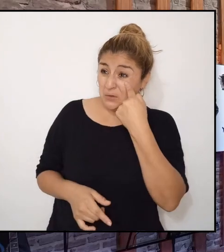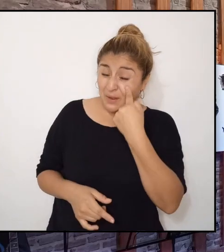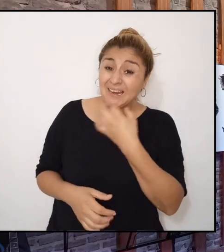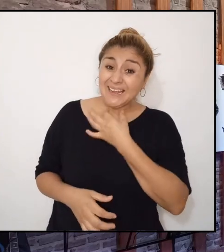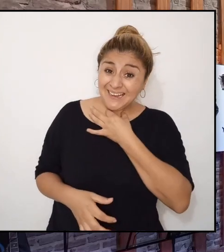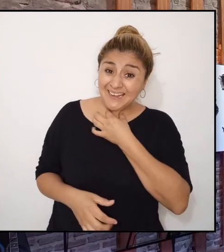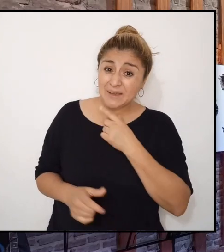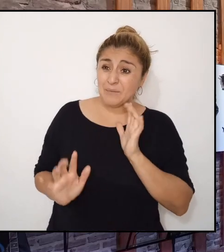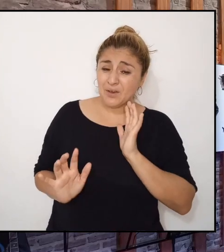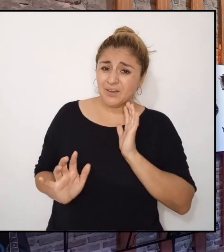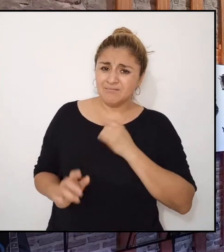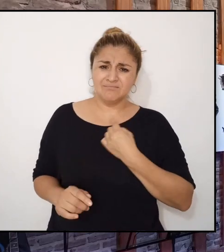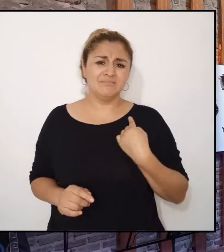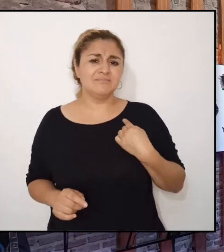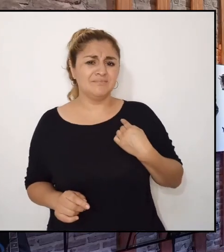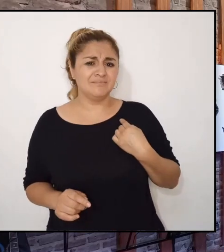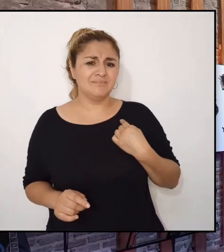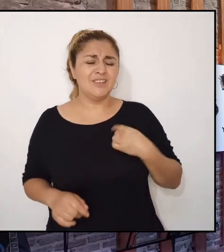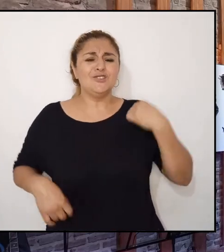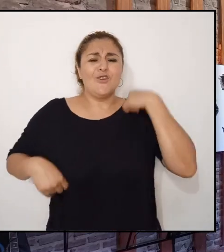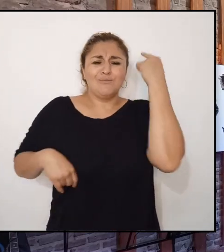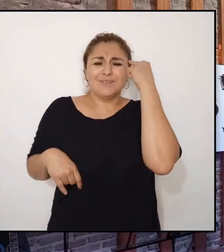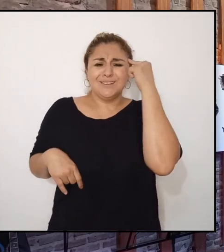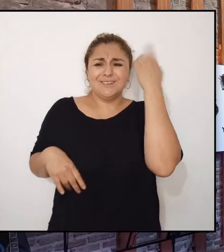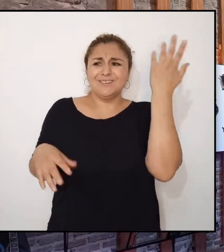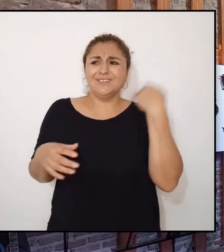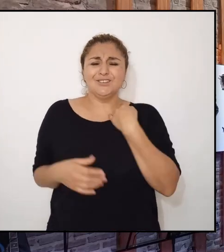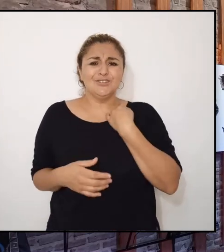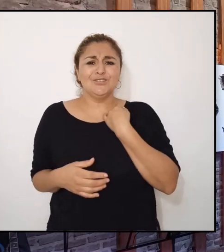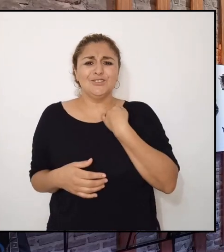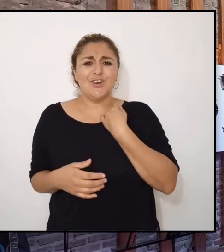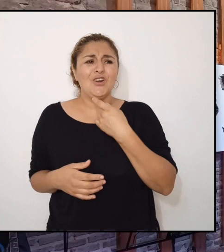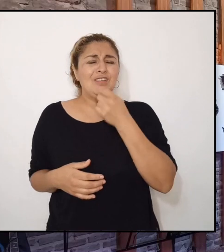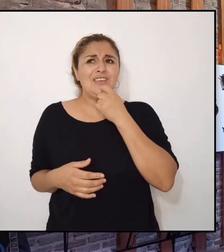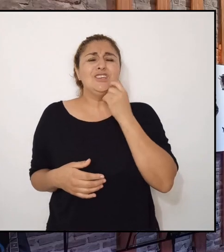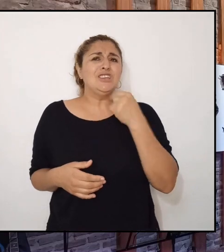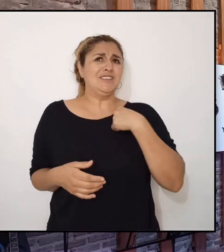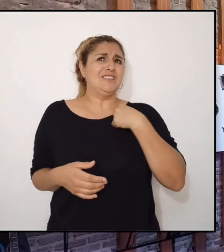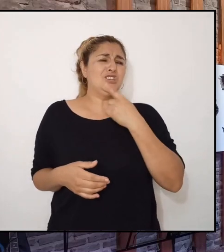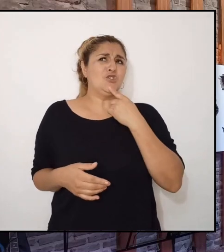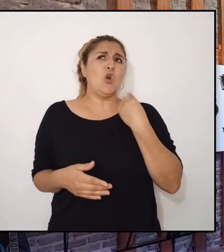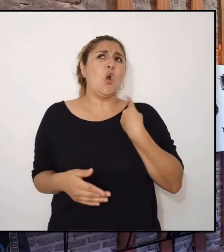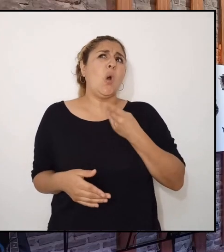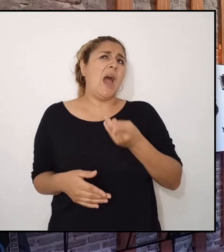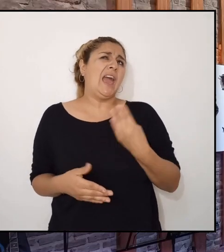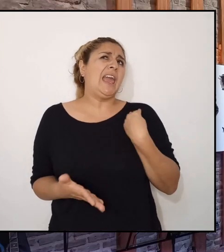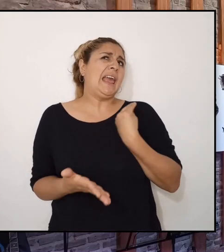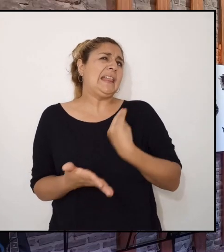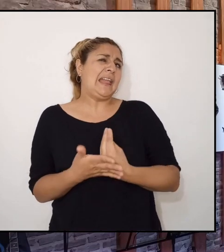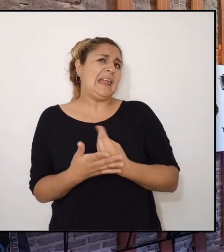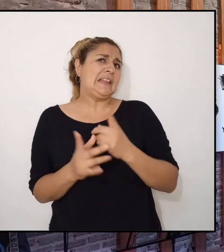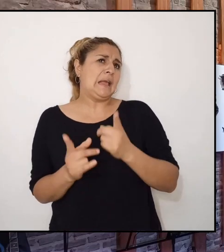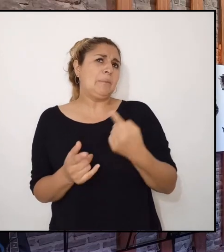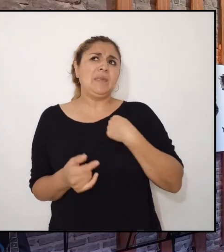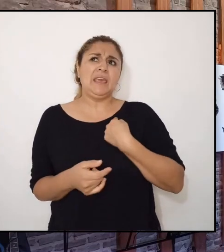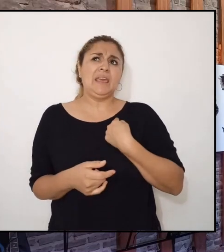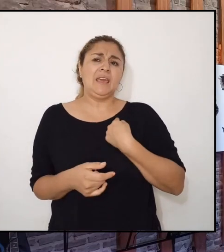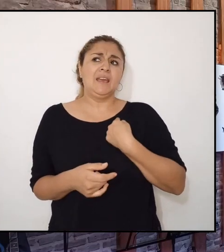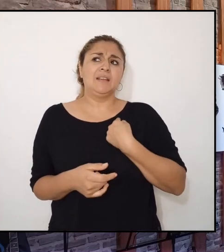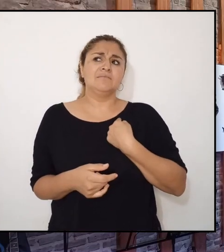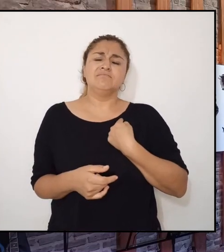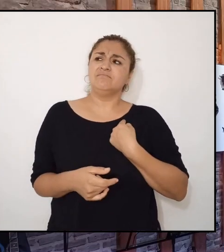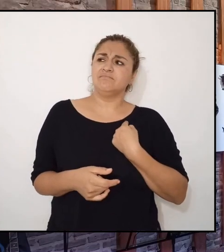fastidió un poco, ¿no? Perdón por eso, pero ¿cuánto hace que estoy con ustedes? Y me dice, muéstranos el Padre, nos